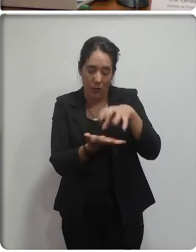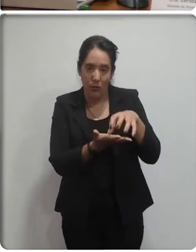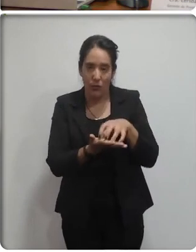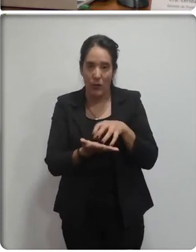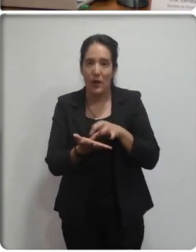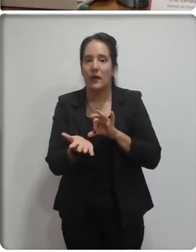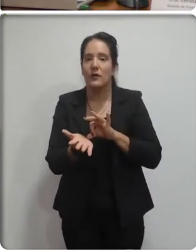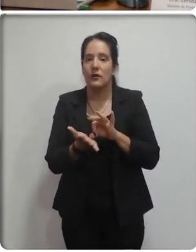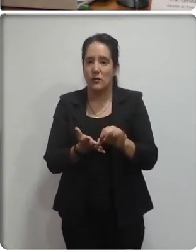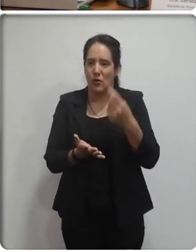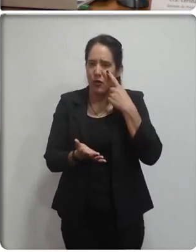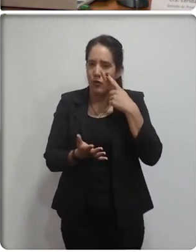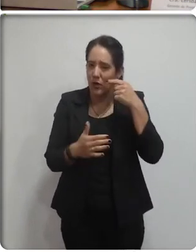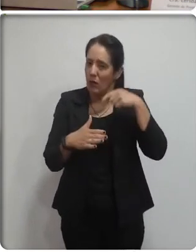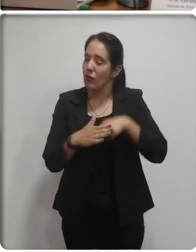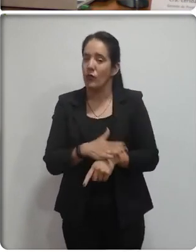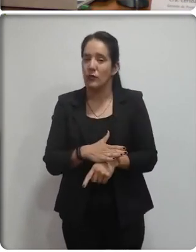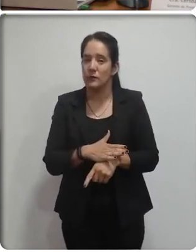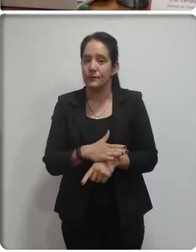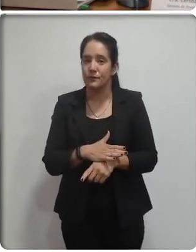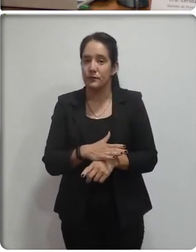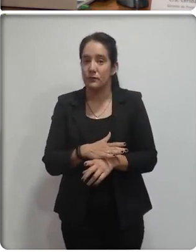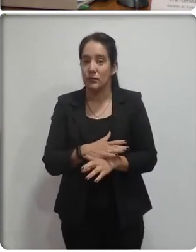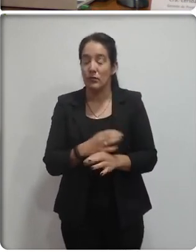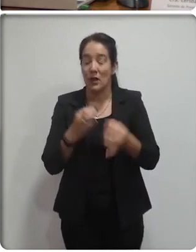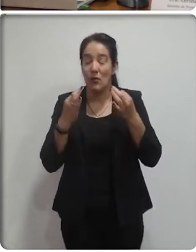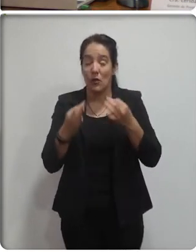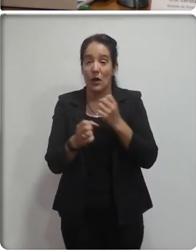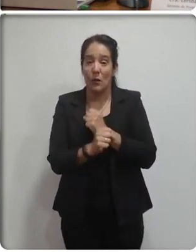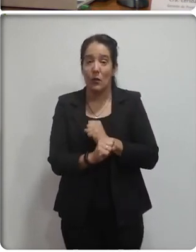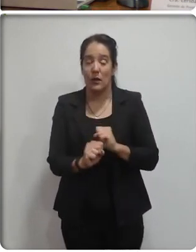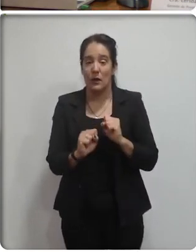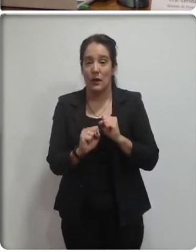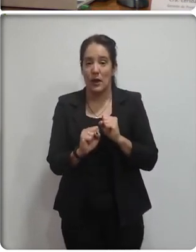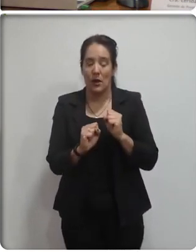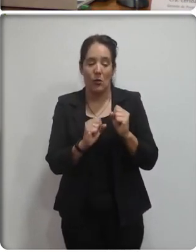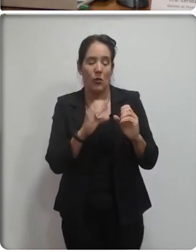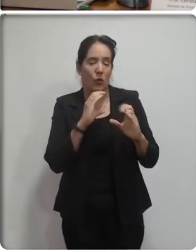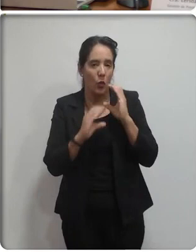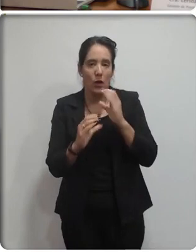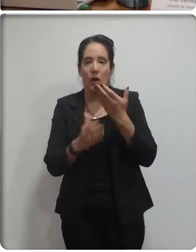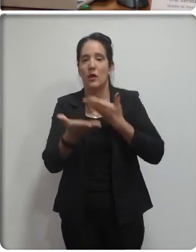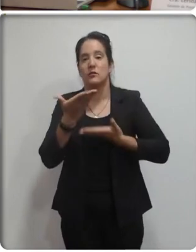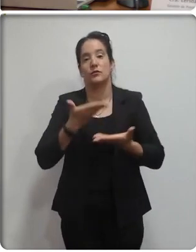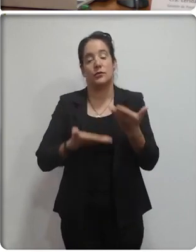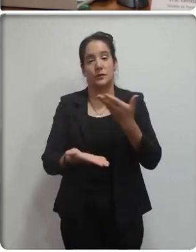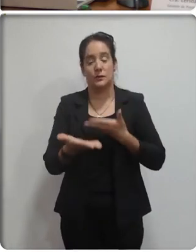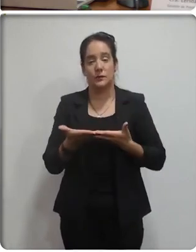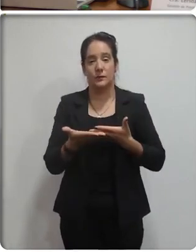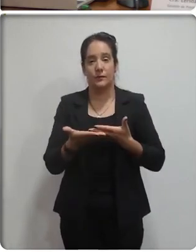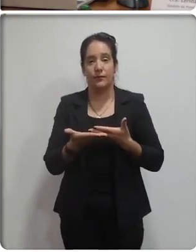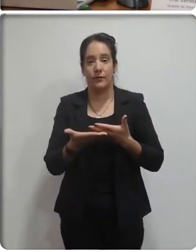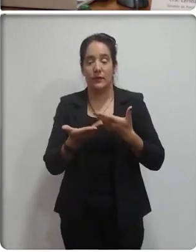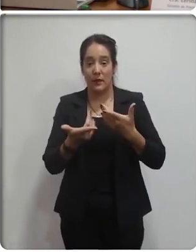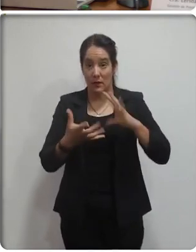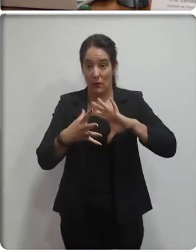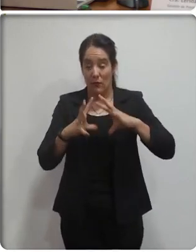los servicios, y que fueran capaces de interactuar. Y es así